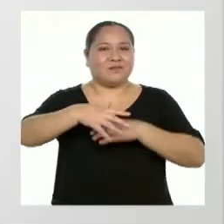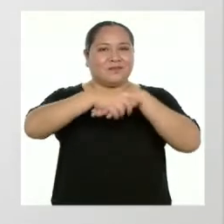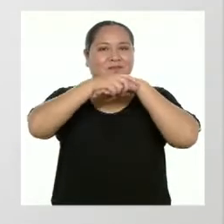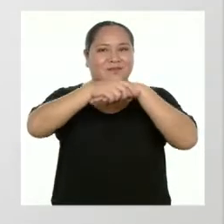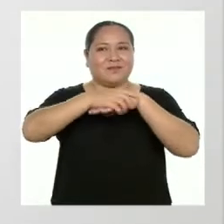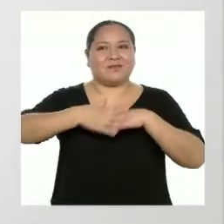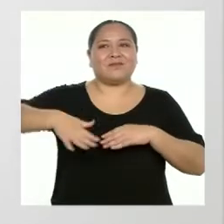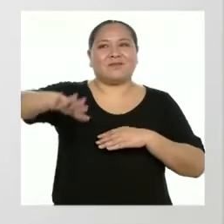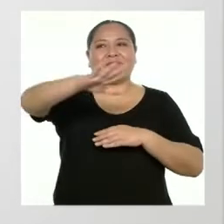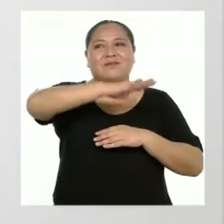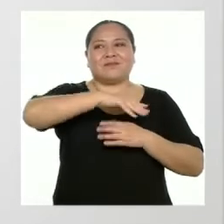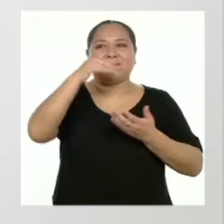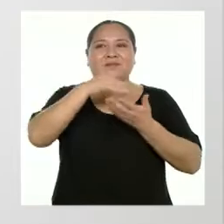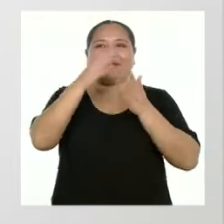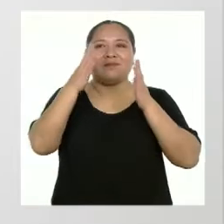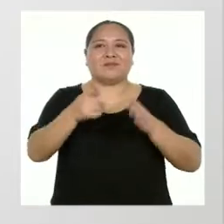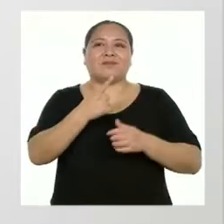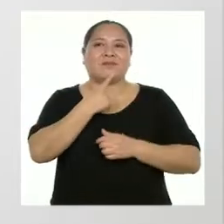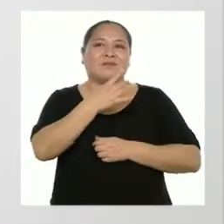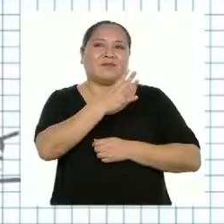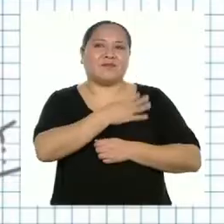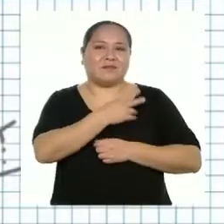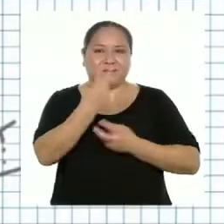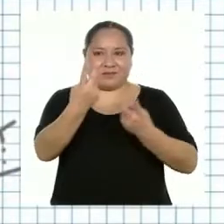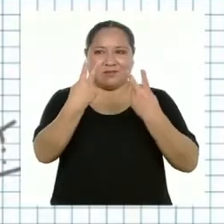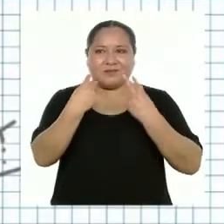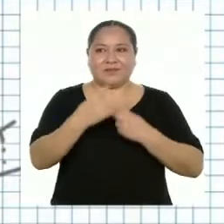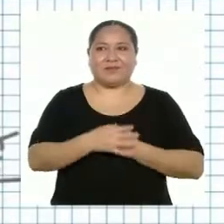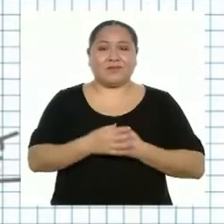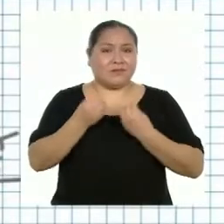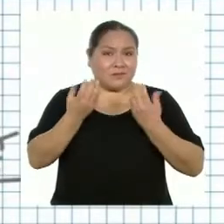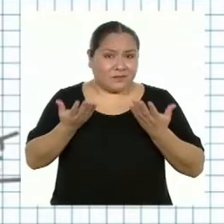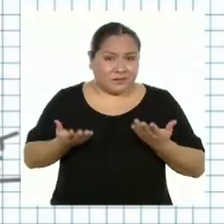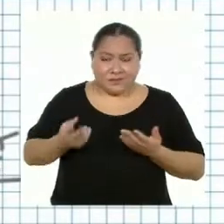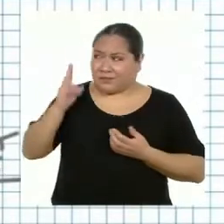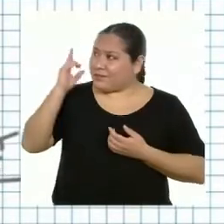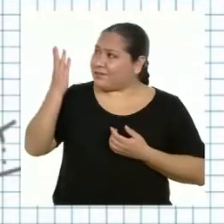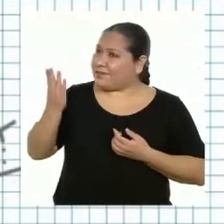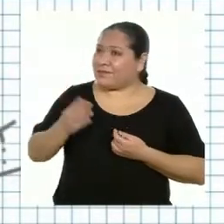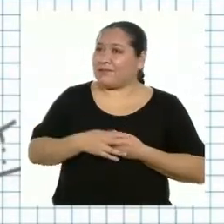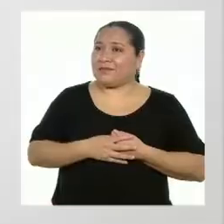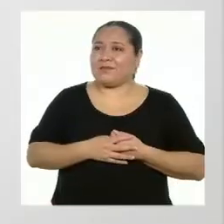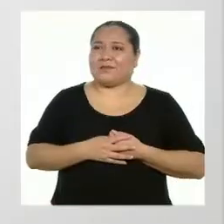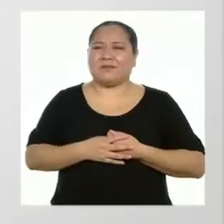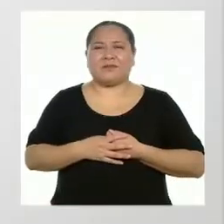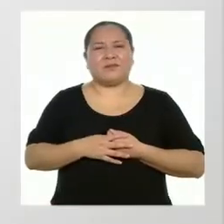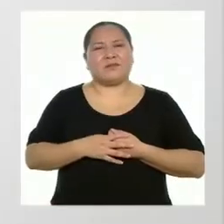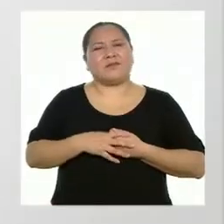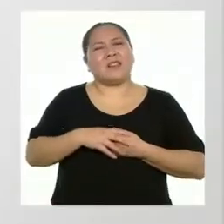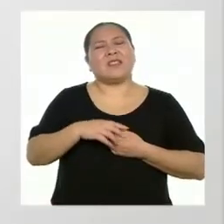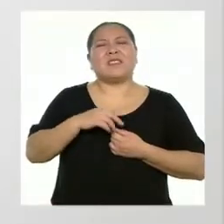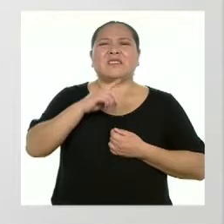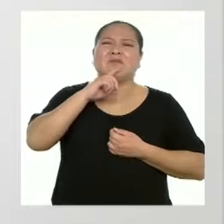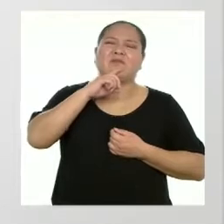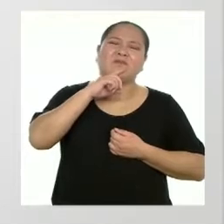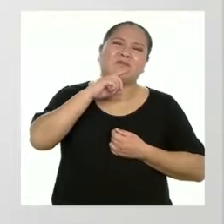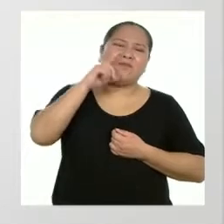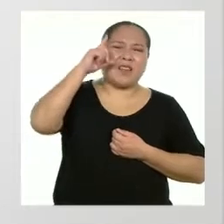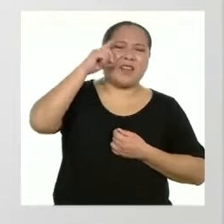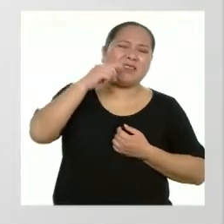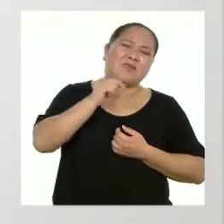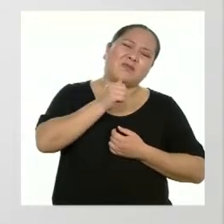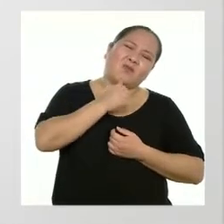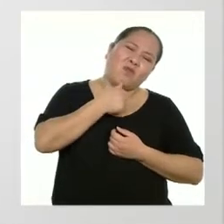todos los estudiantes de cuarto de secundaria que nos ven. ¿Cómo va todo, profesora? Pues me duele un poco los músculos porque hoy, por estar